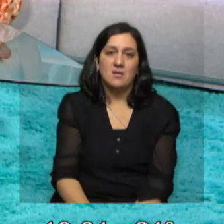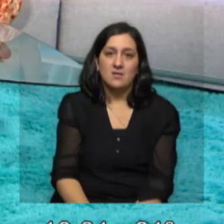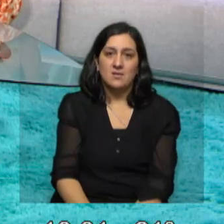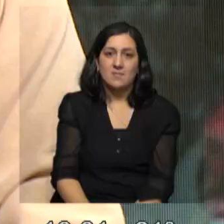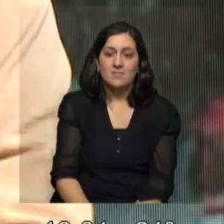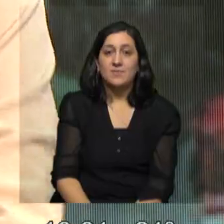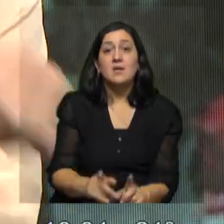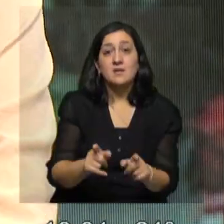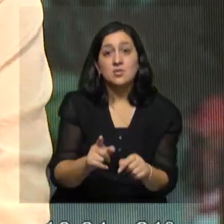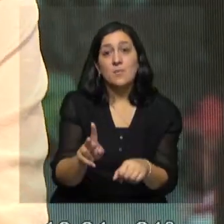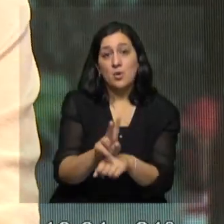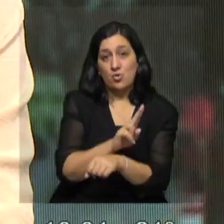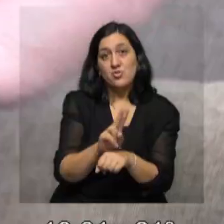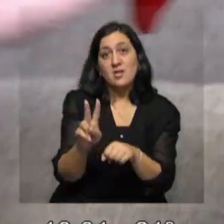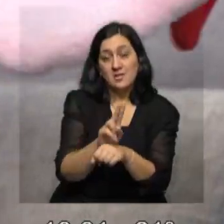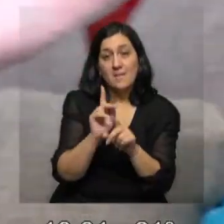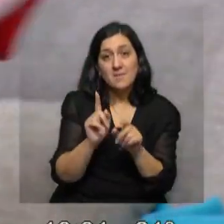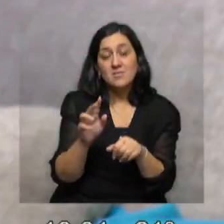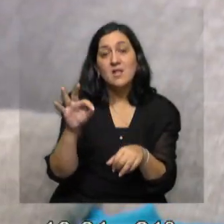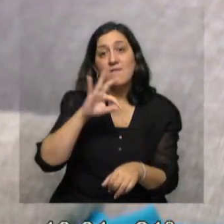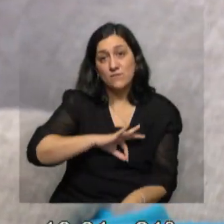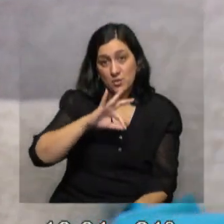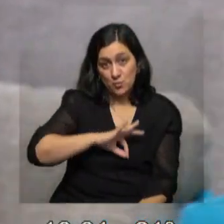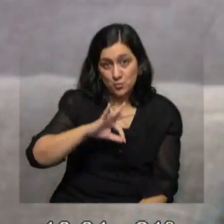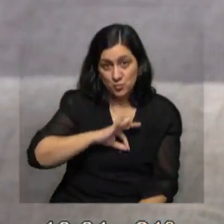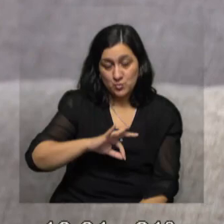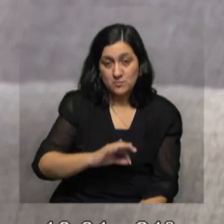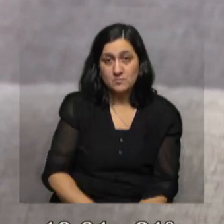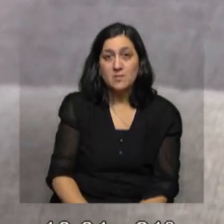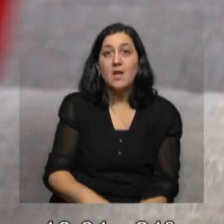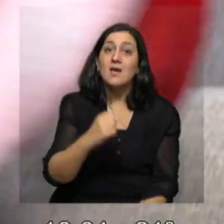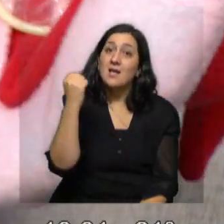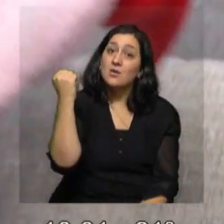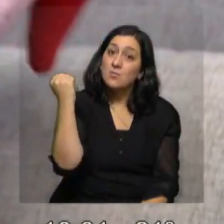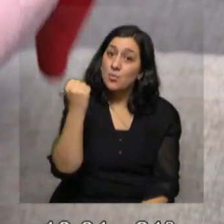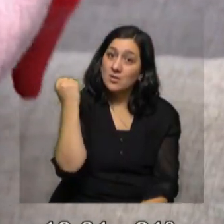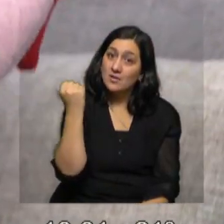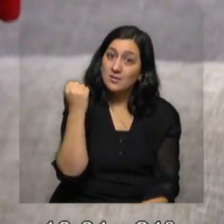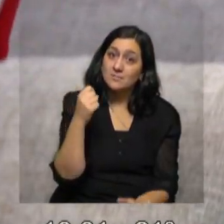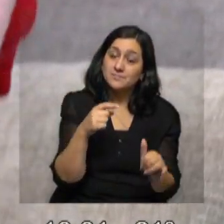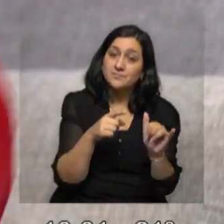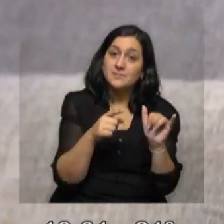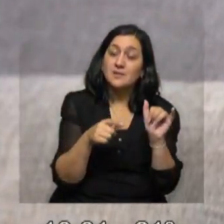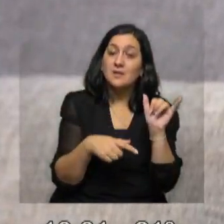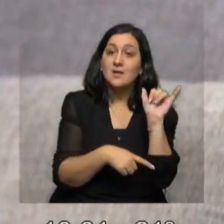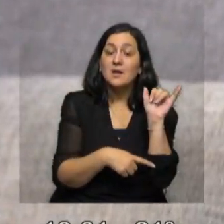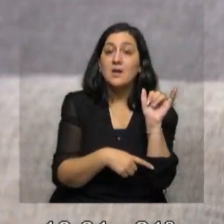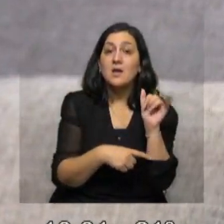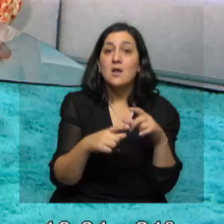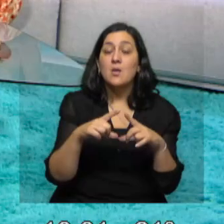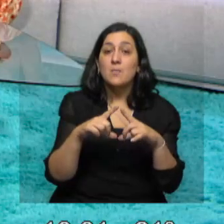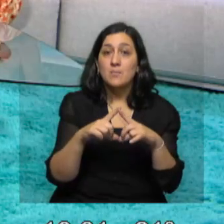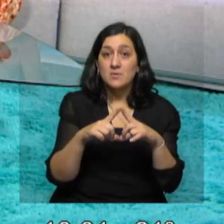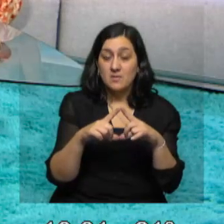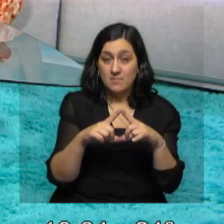rato de los virus. Exactamente. Entonces lo que vamos a hacer acá, una de las cosas importantes, es que estos preservativos necesitan el uso de